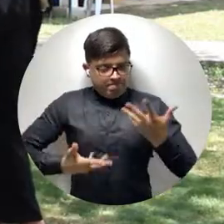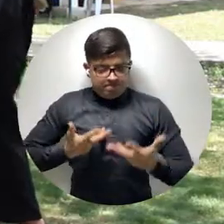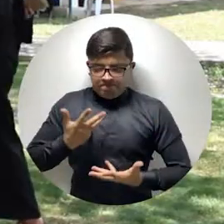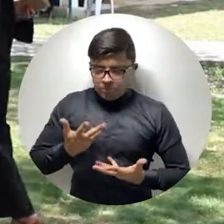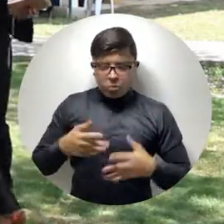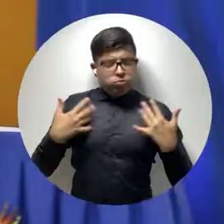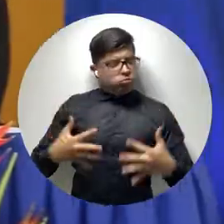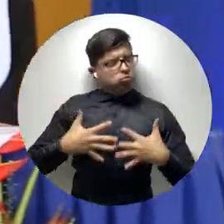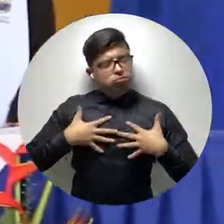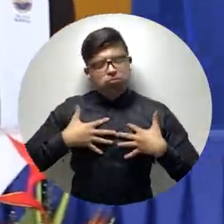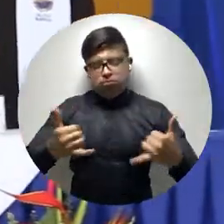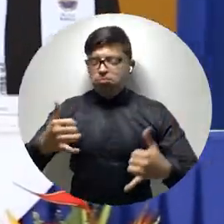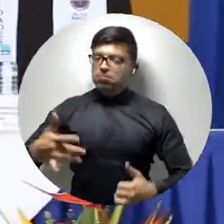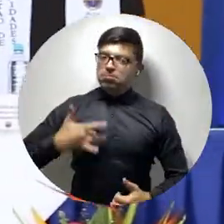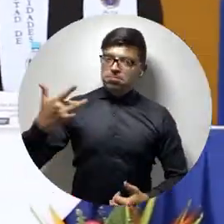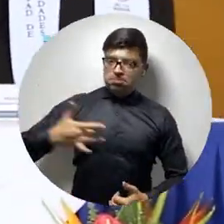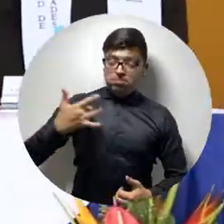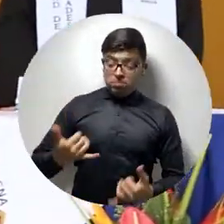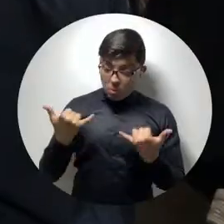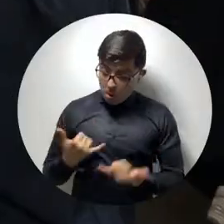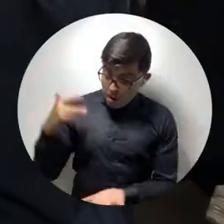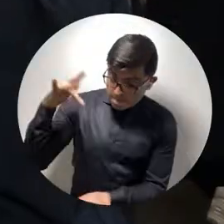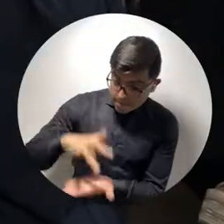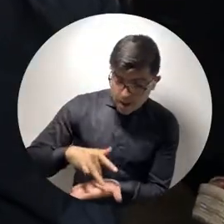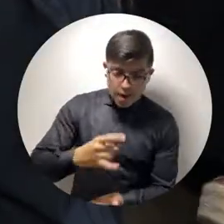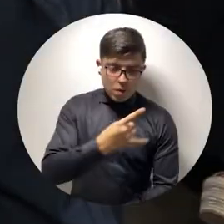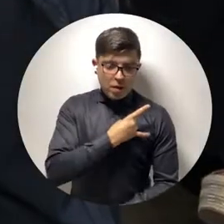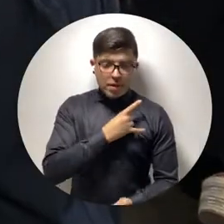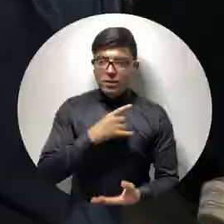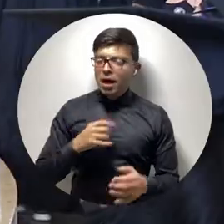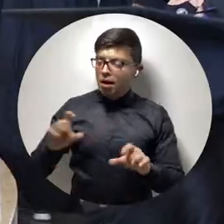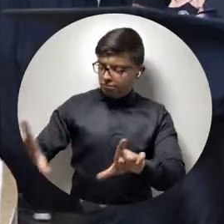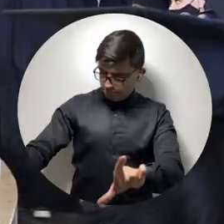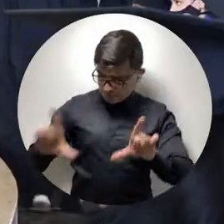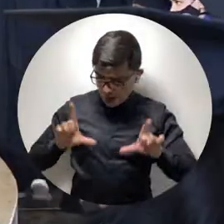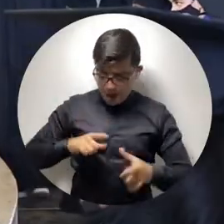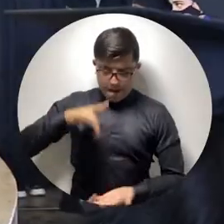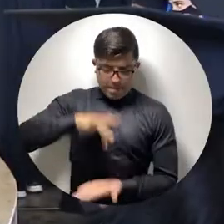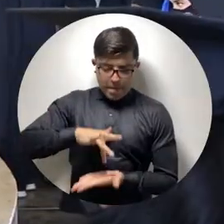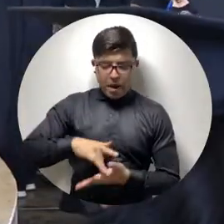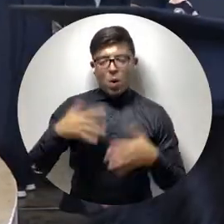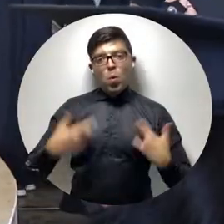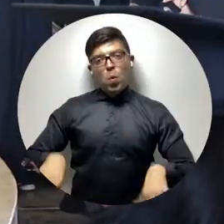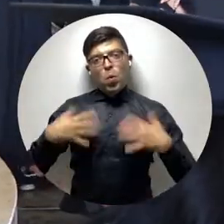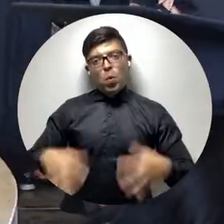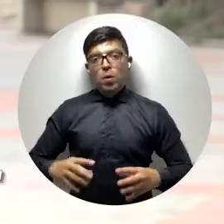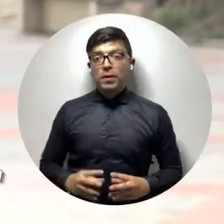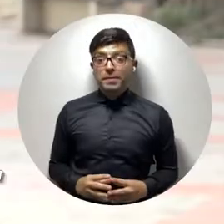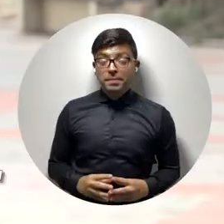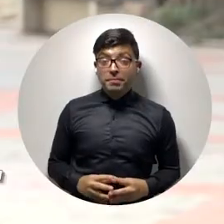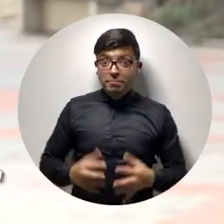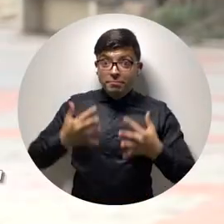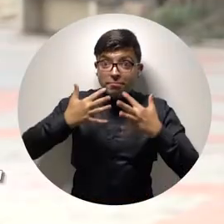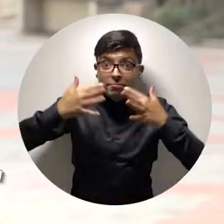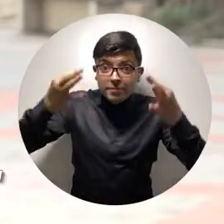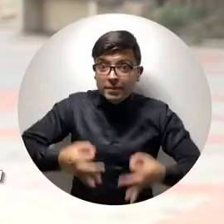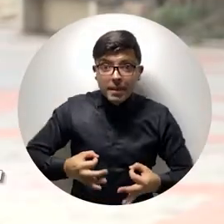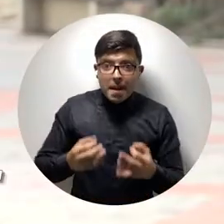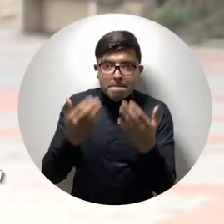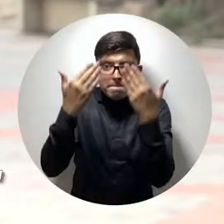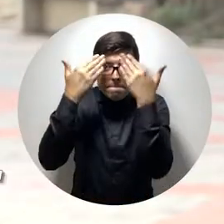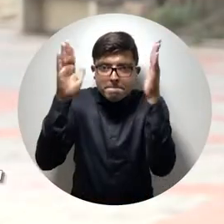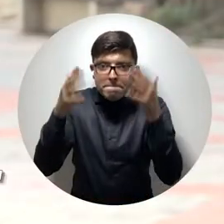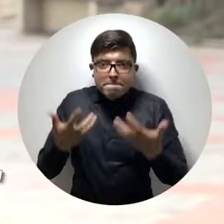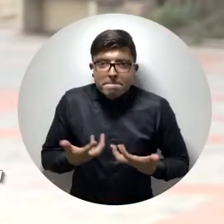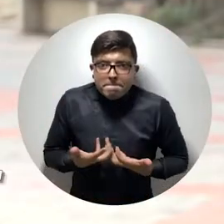cortas para expresar lo feliz que me siento de poder estar en nuestra alma mater, de poder recibir este título de manera presencial. Realmente no lo